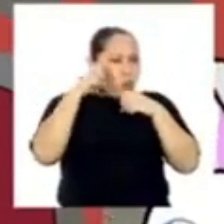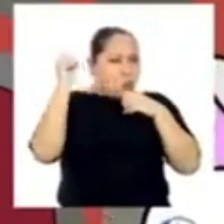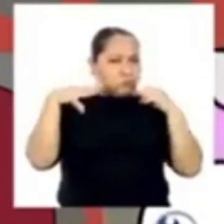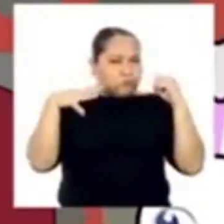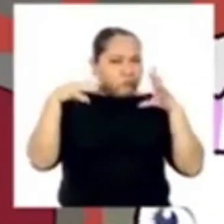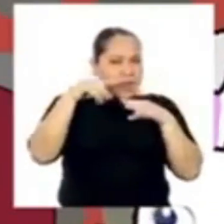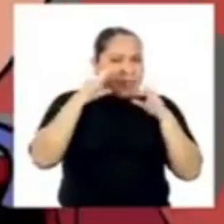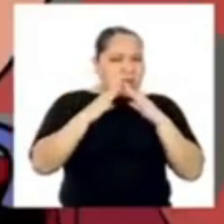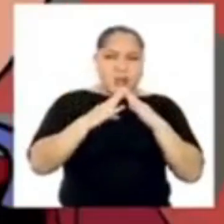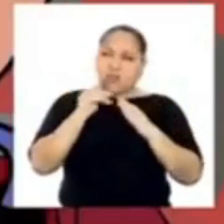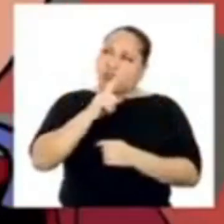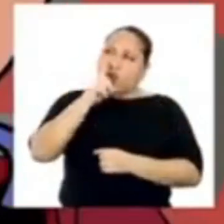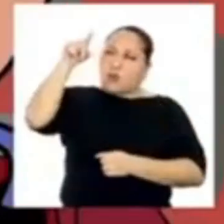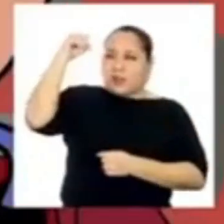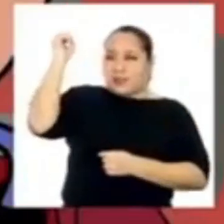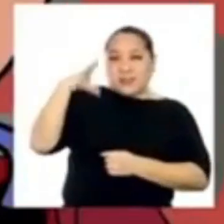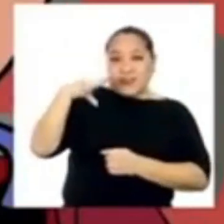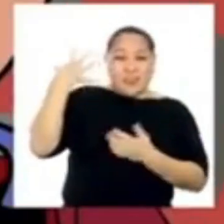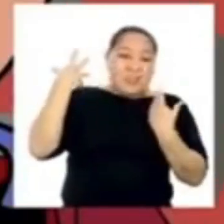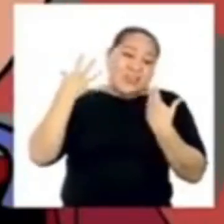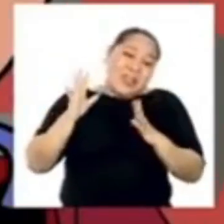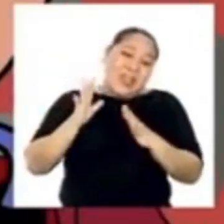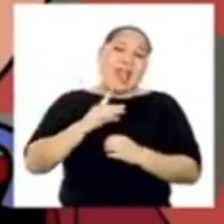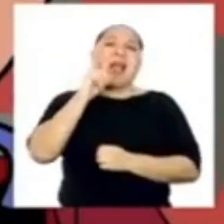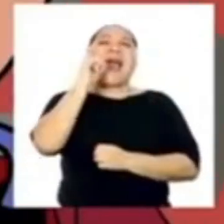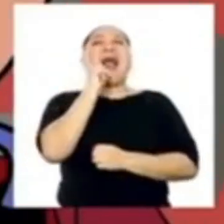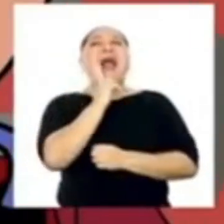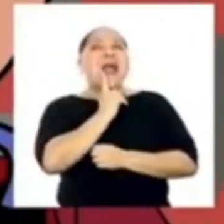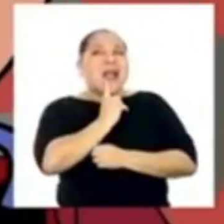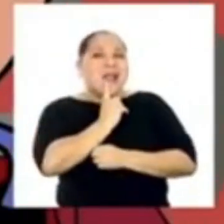luz eléctrica en la casa? No, porque el sol ilumina.